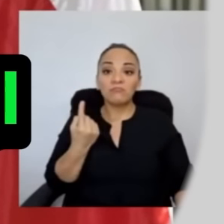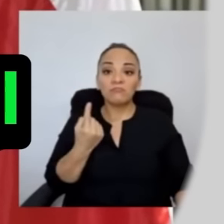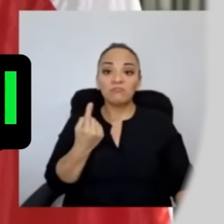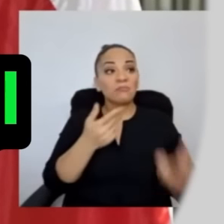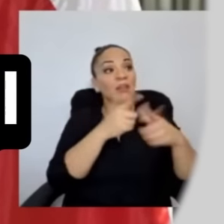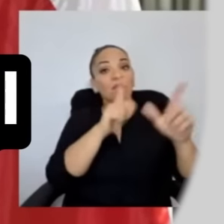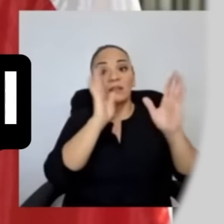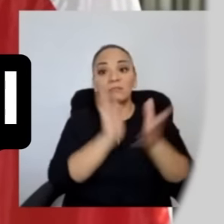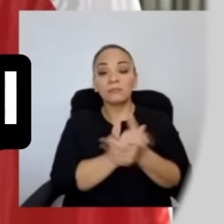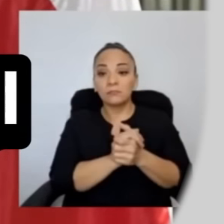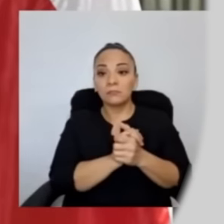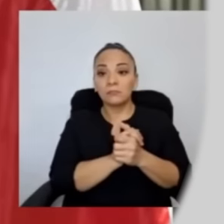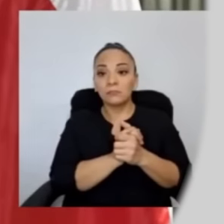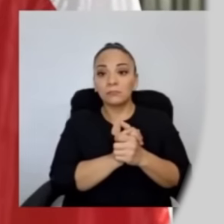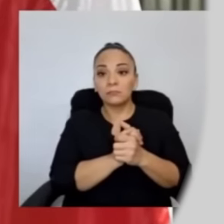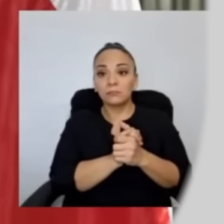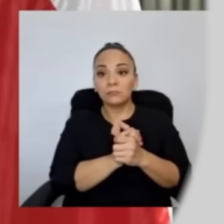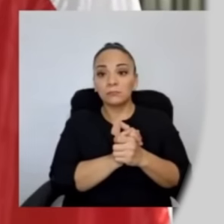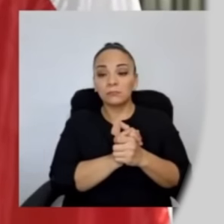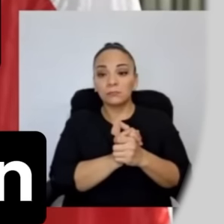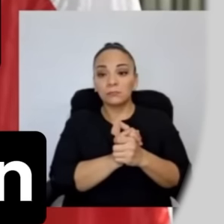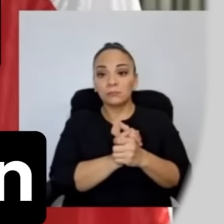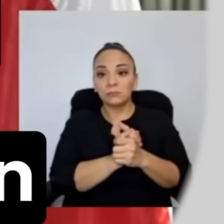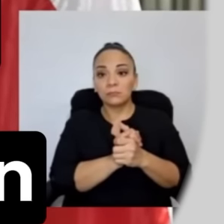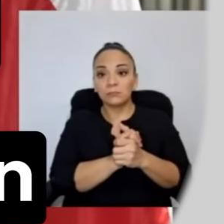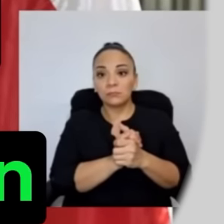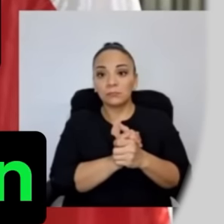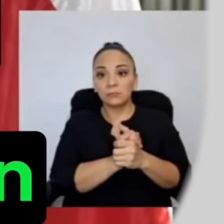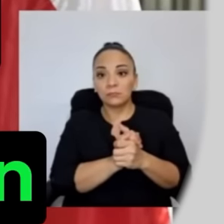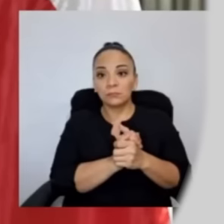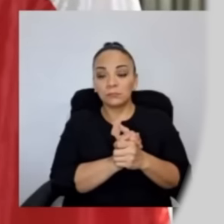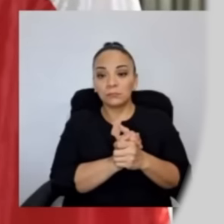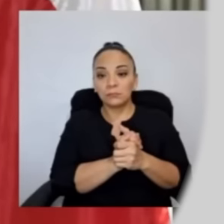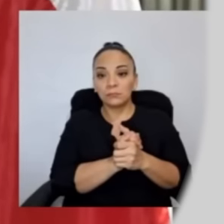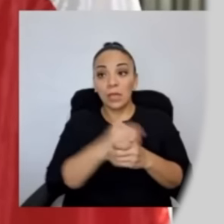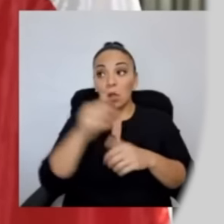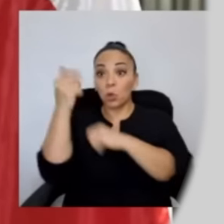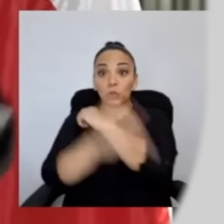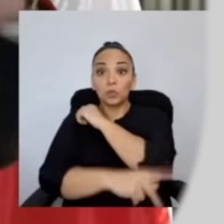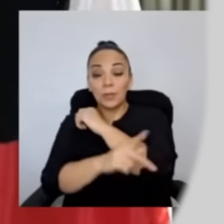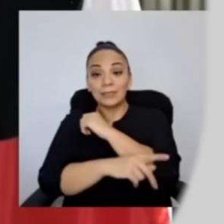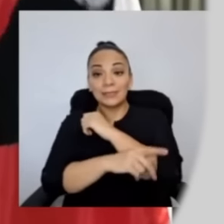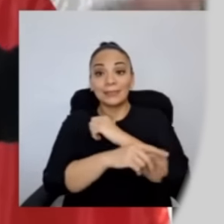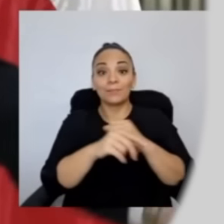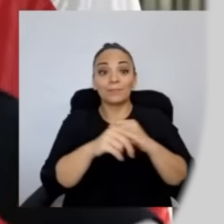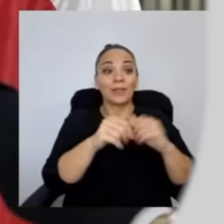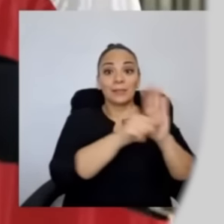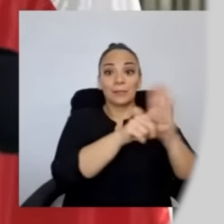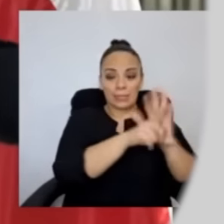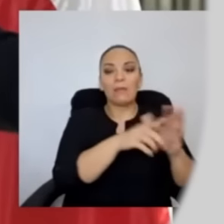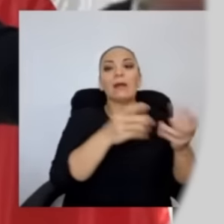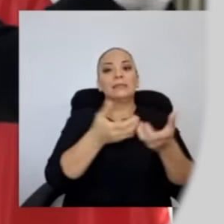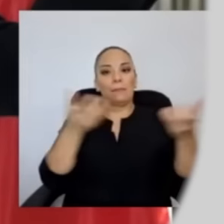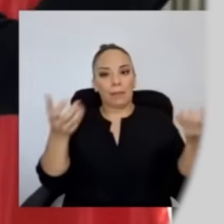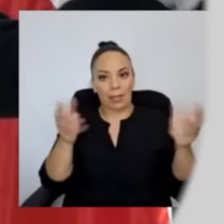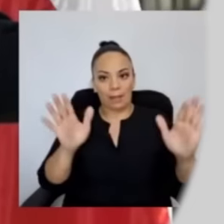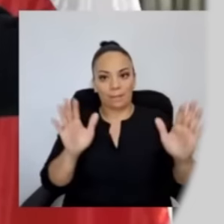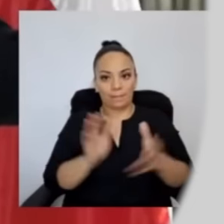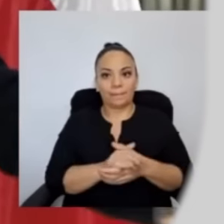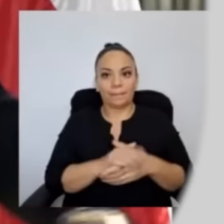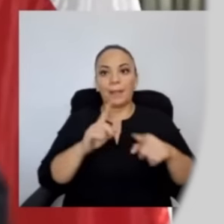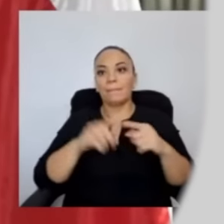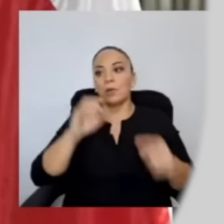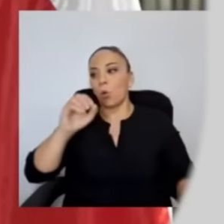sala constitucional es separada del resto de la Administración de Justicia. El OIJ, el